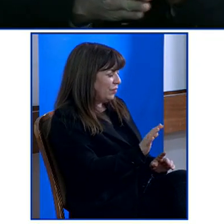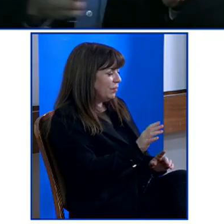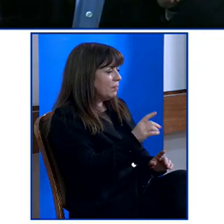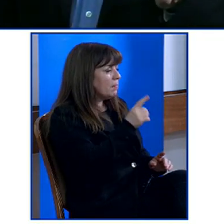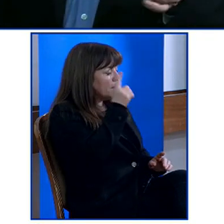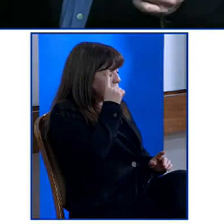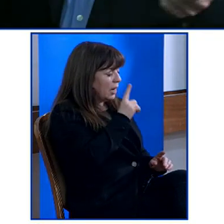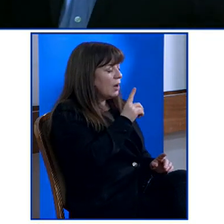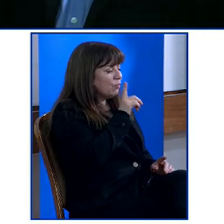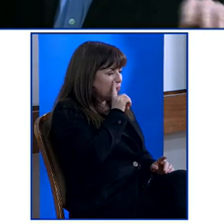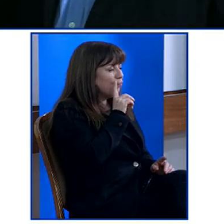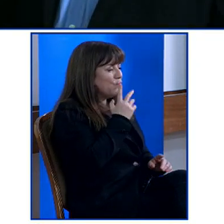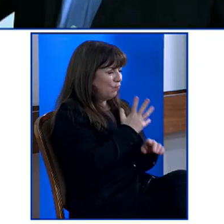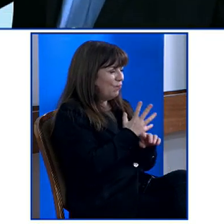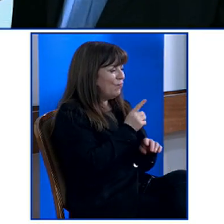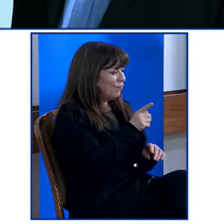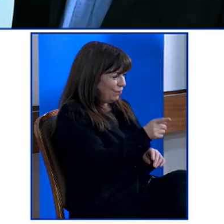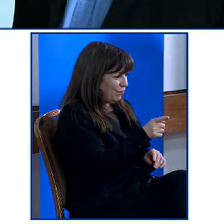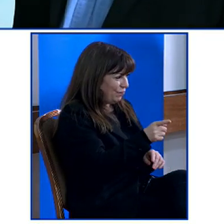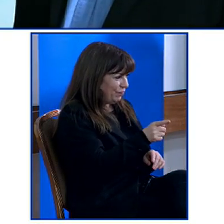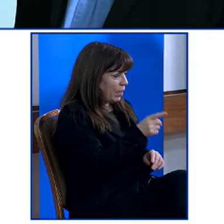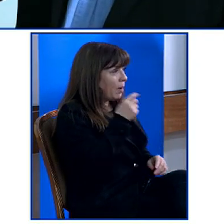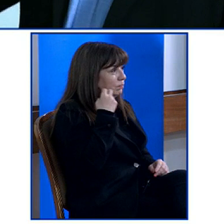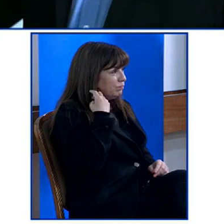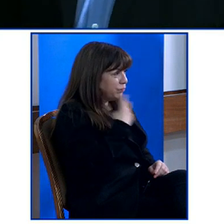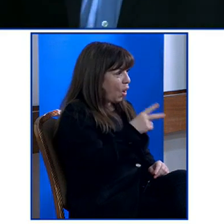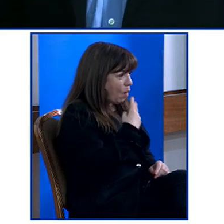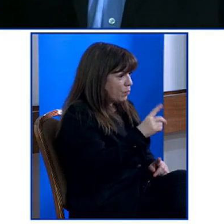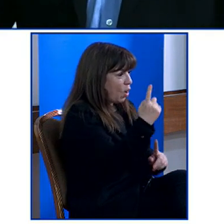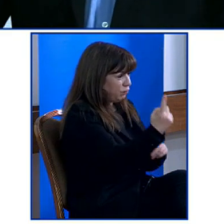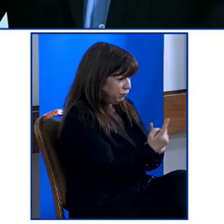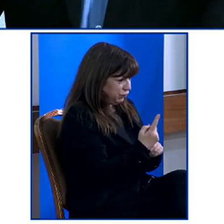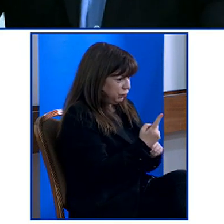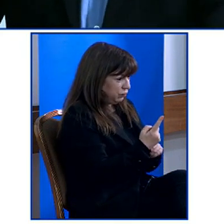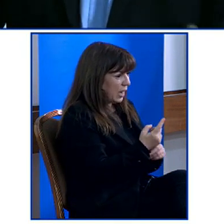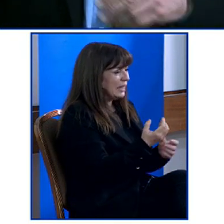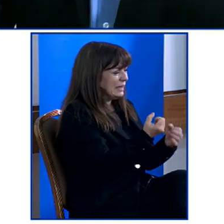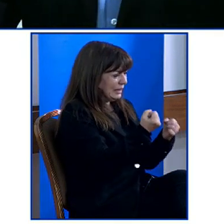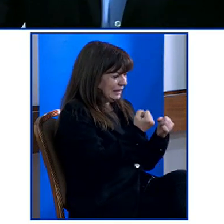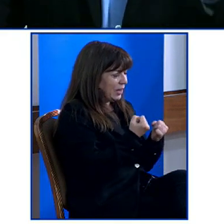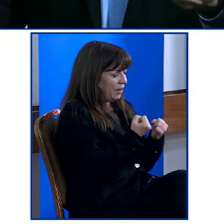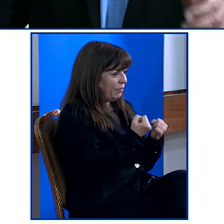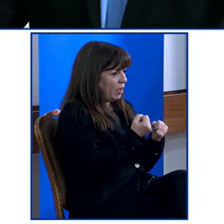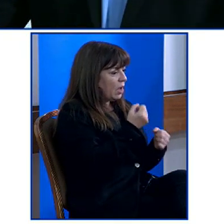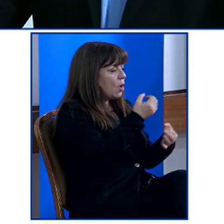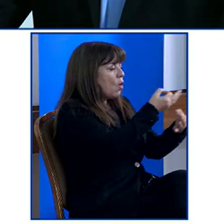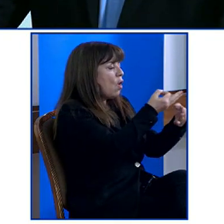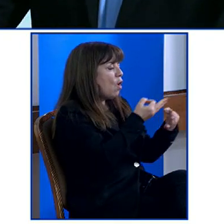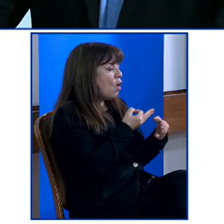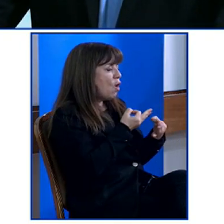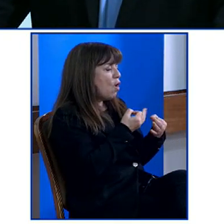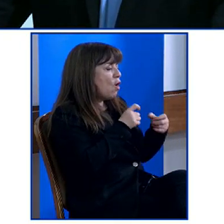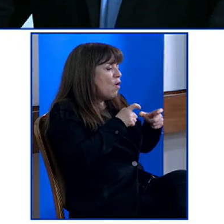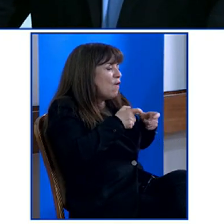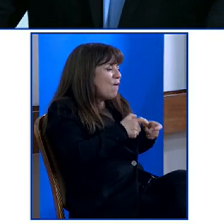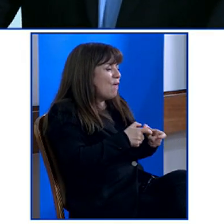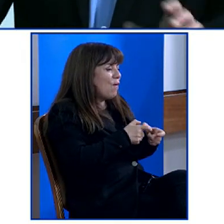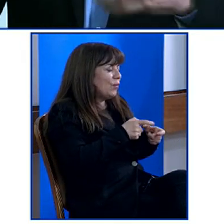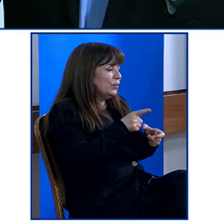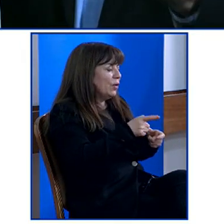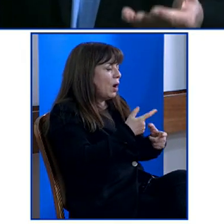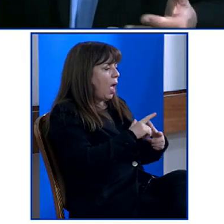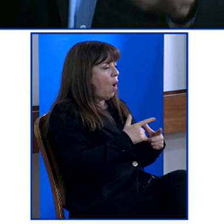la tiene, y entonces el propio paciente sirve como su control estadístico y aumenta